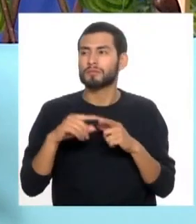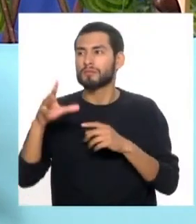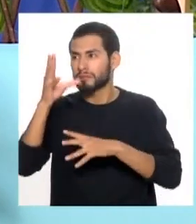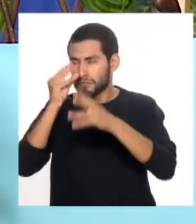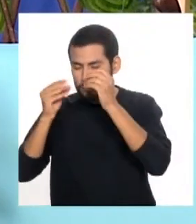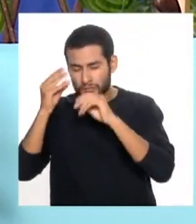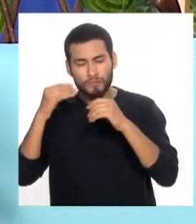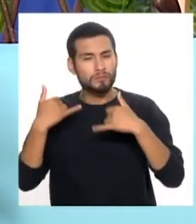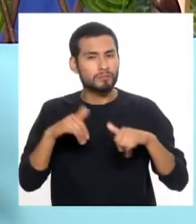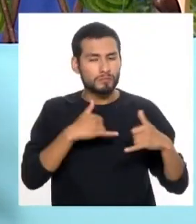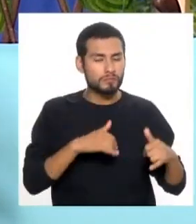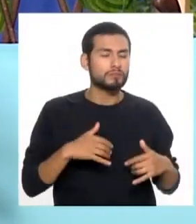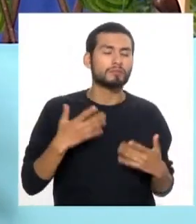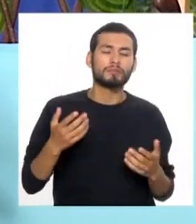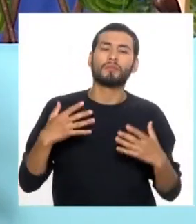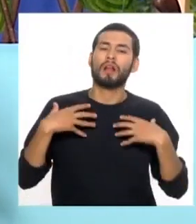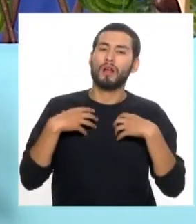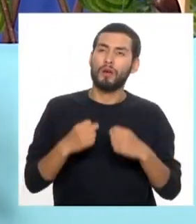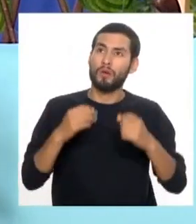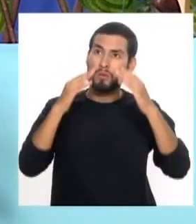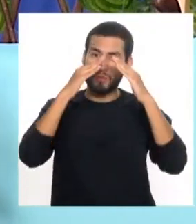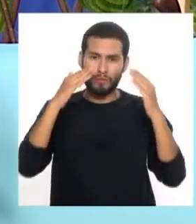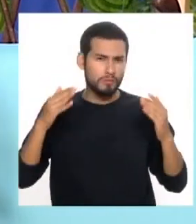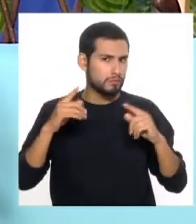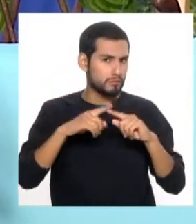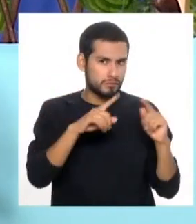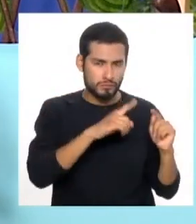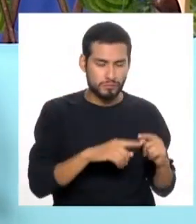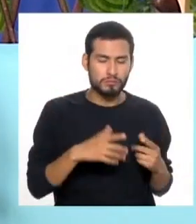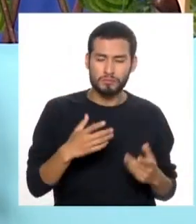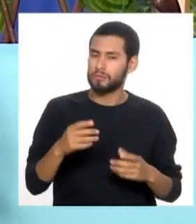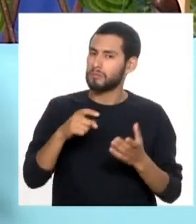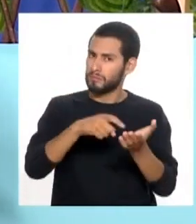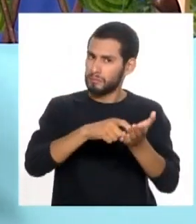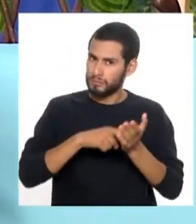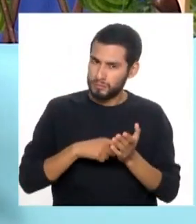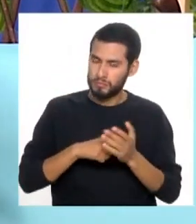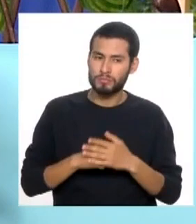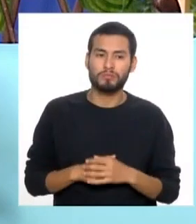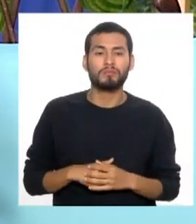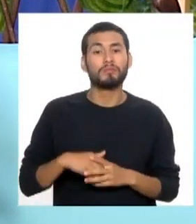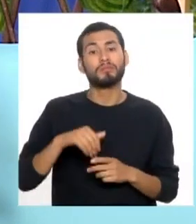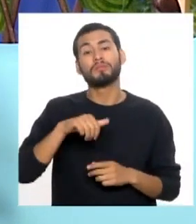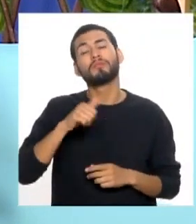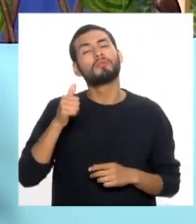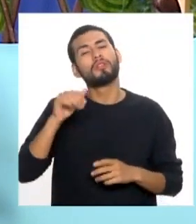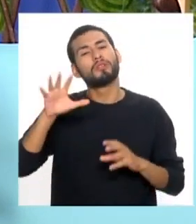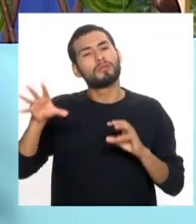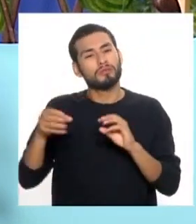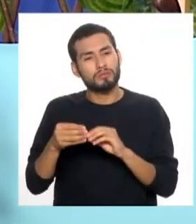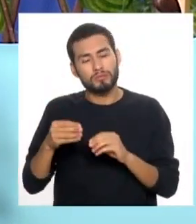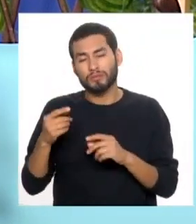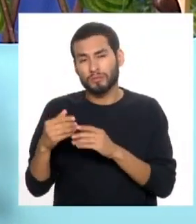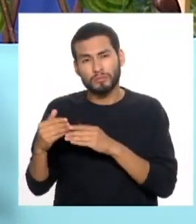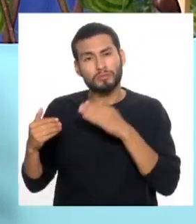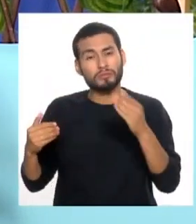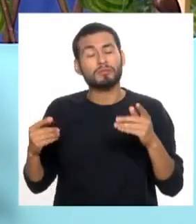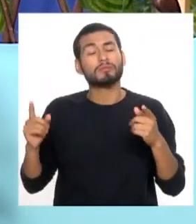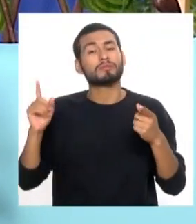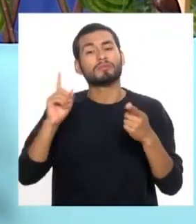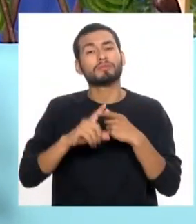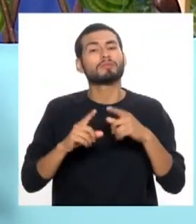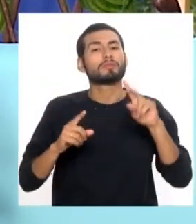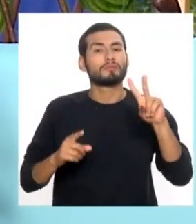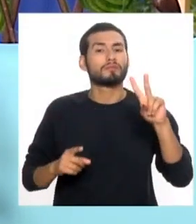educación, salud, vivienda, entre otros, de manera obligatoria. Y de manera excepcional, hasta los 28 años, en este